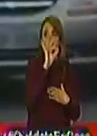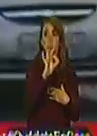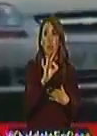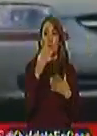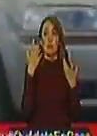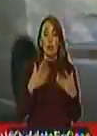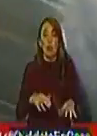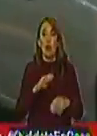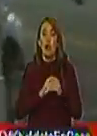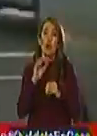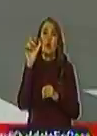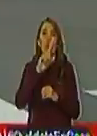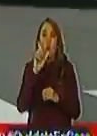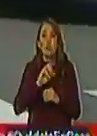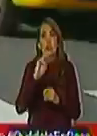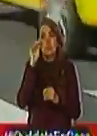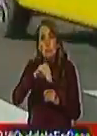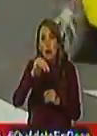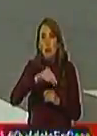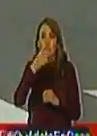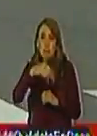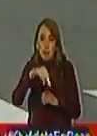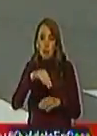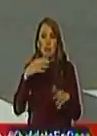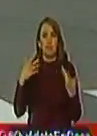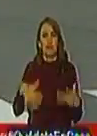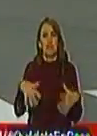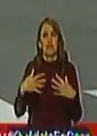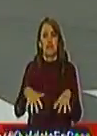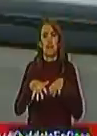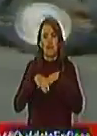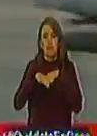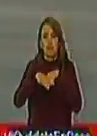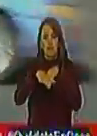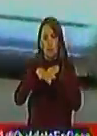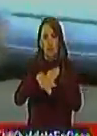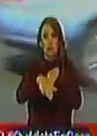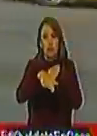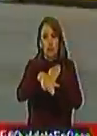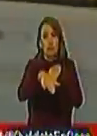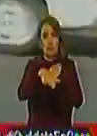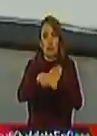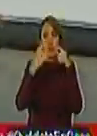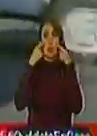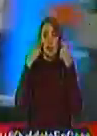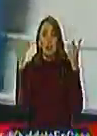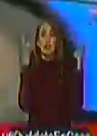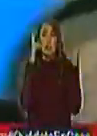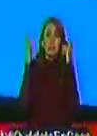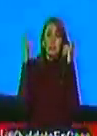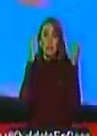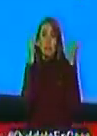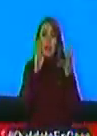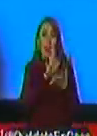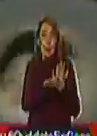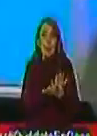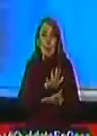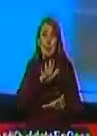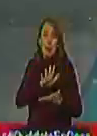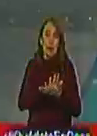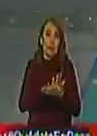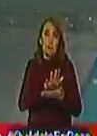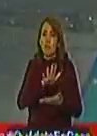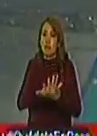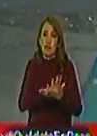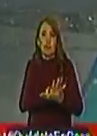salir en un día normal en la ciudad de Quito significaba exponerse a niveles de ruido de hasta los 80 decibelios, es decir, similar a escuchar